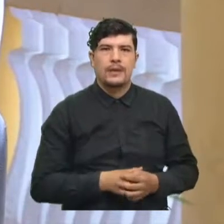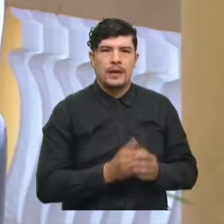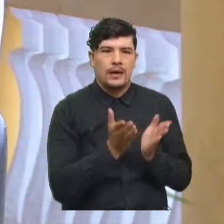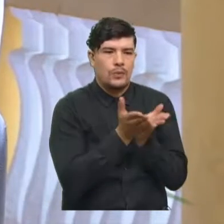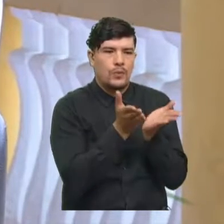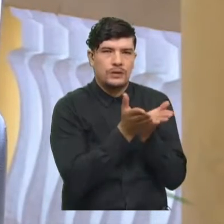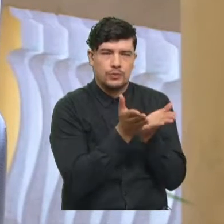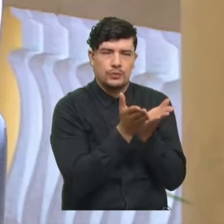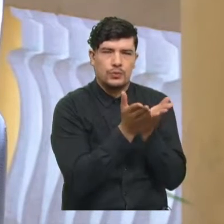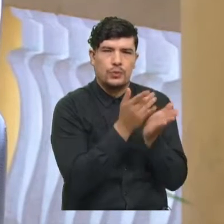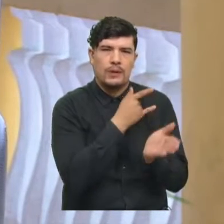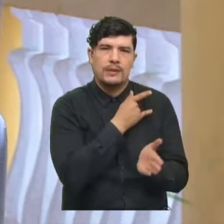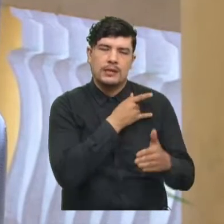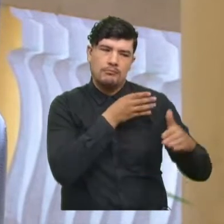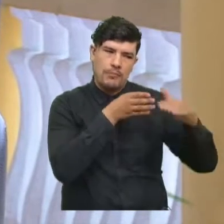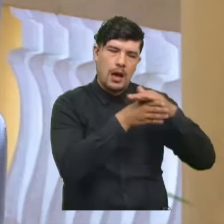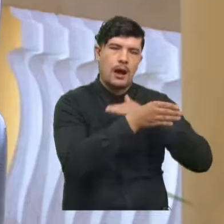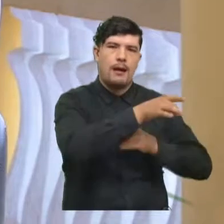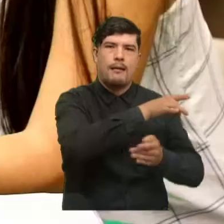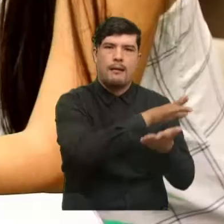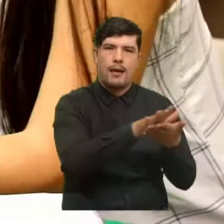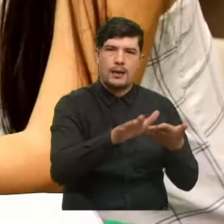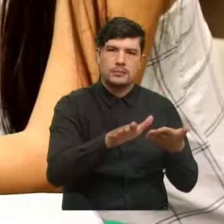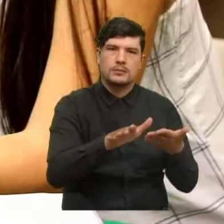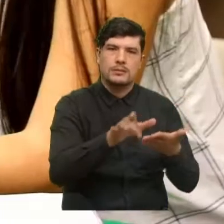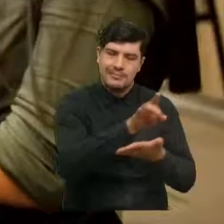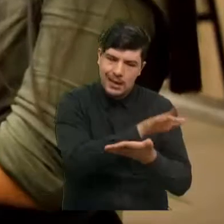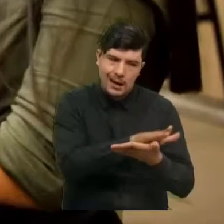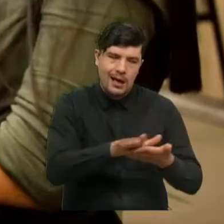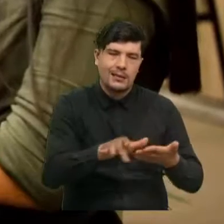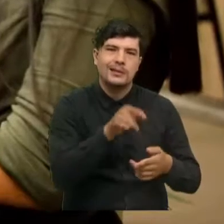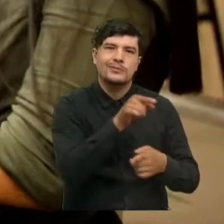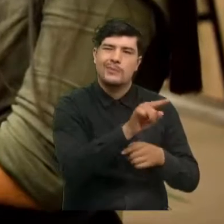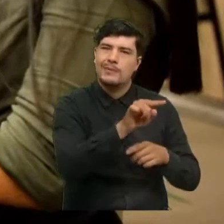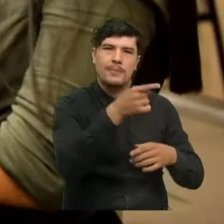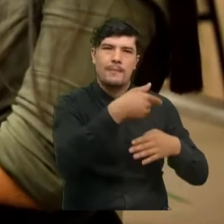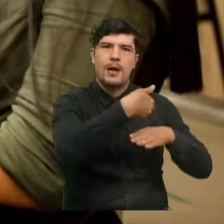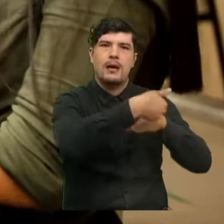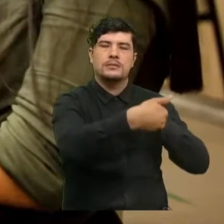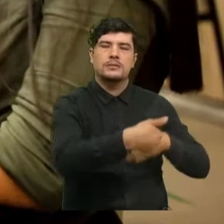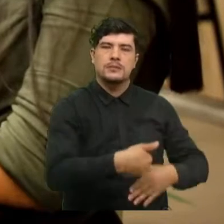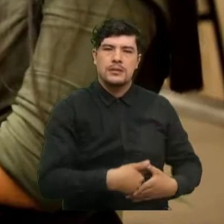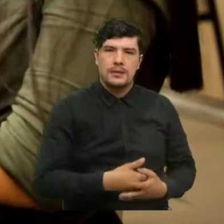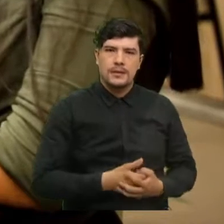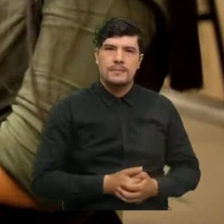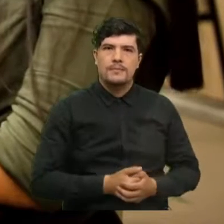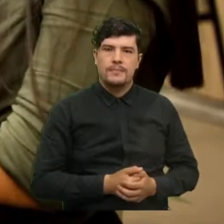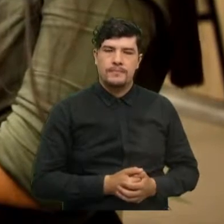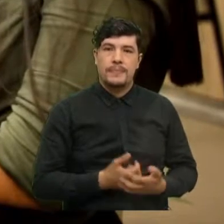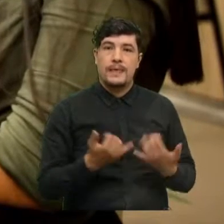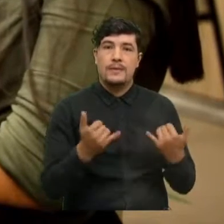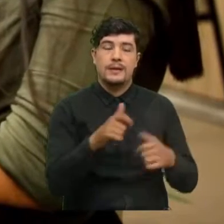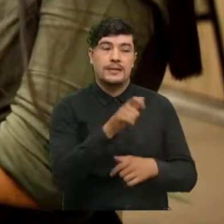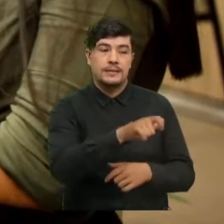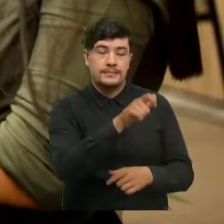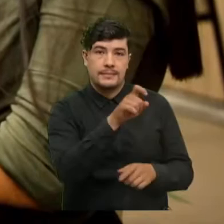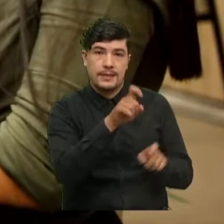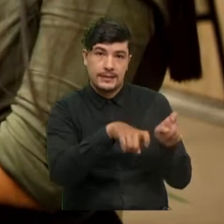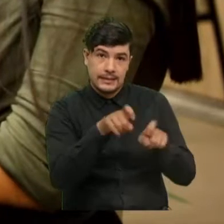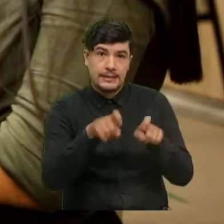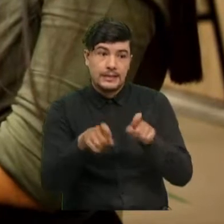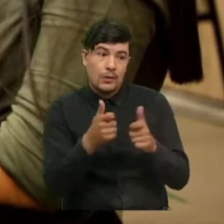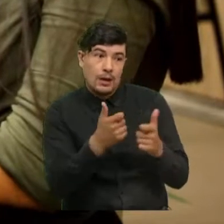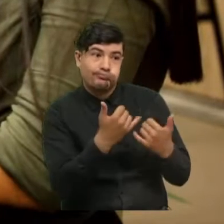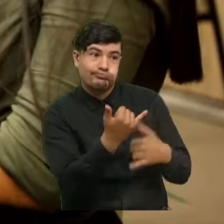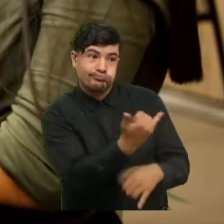superior hoy necesitamos que cada día se fortalezca el número de cupos se amplíe el número de cupos